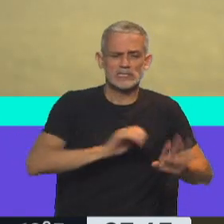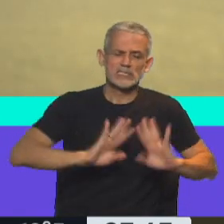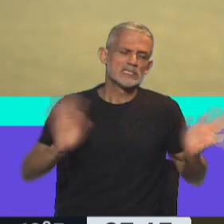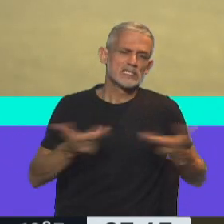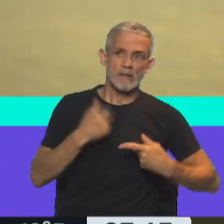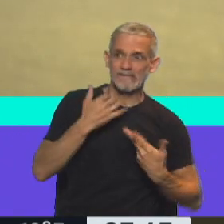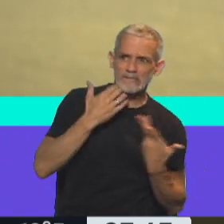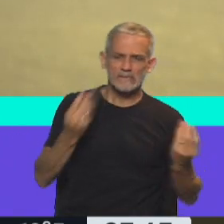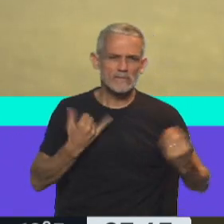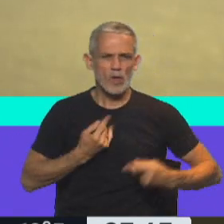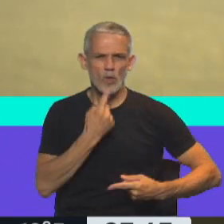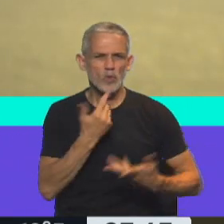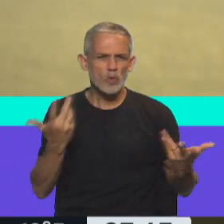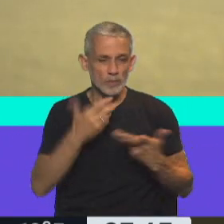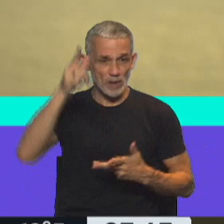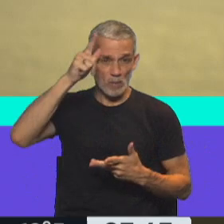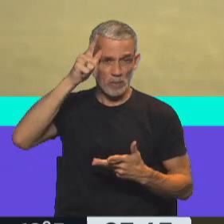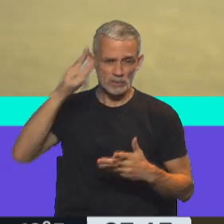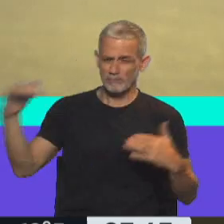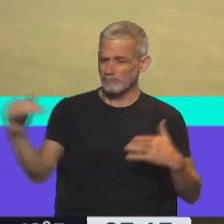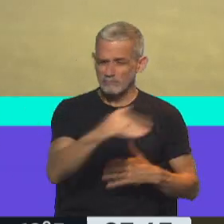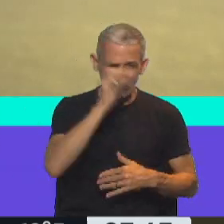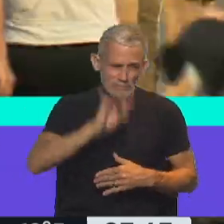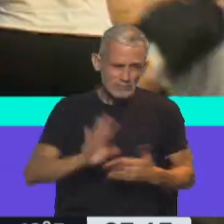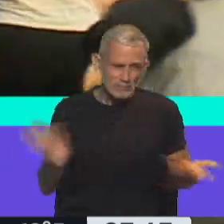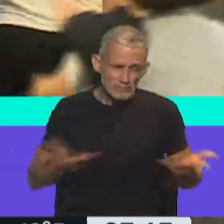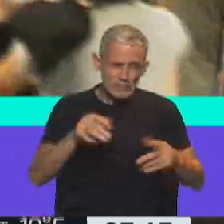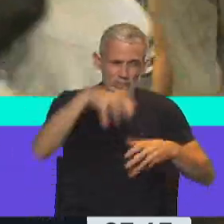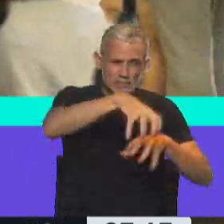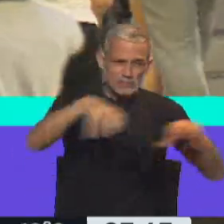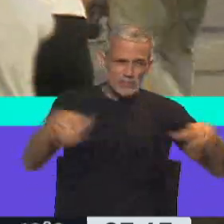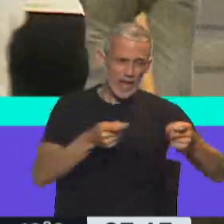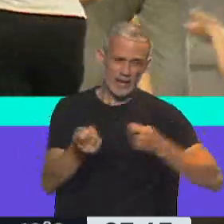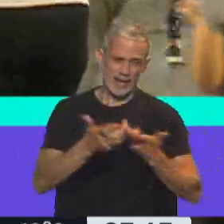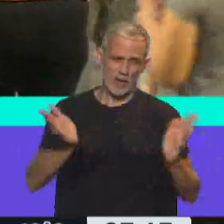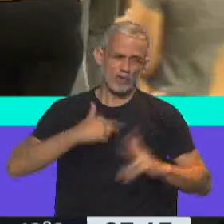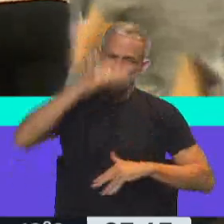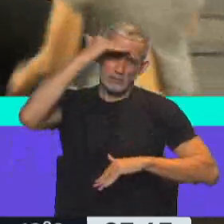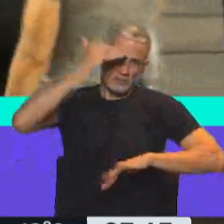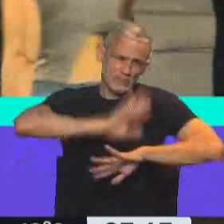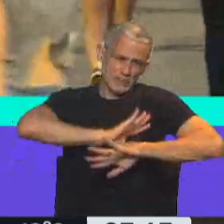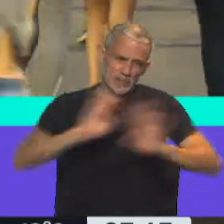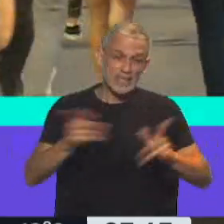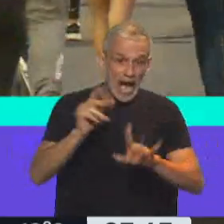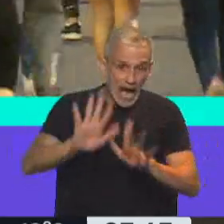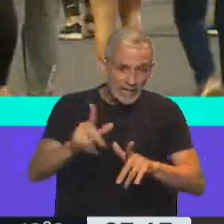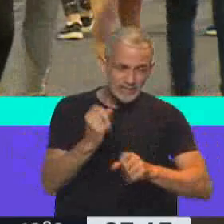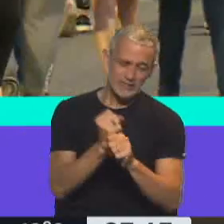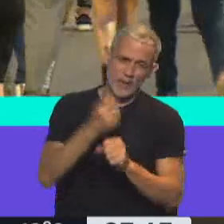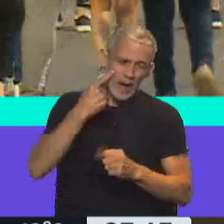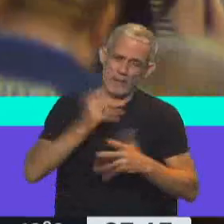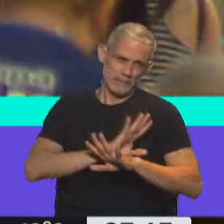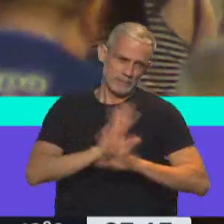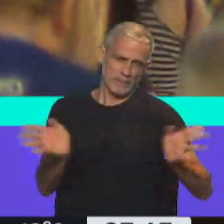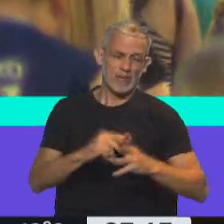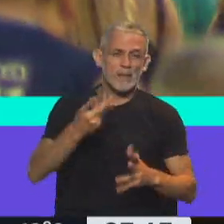nos vamos a enfrentar, la policía no pasa ni una vez al día por el local y la verdad que estamos hartos ya no se puede vivir más así. La verdad que hace